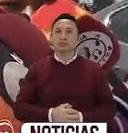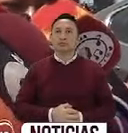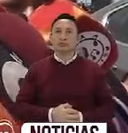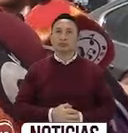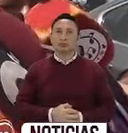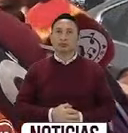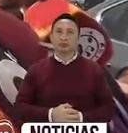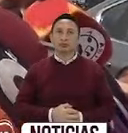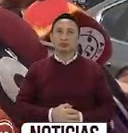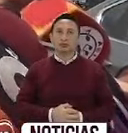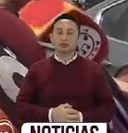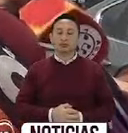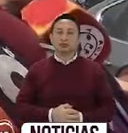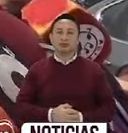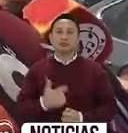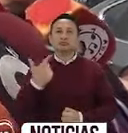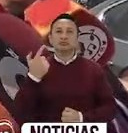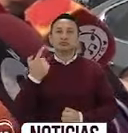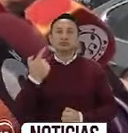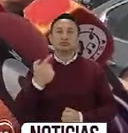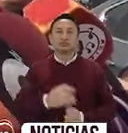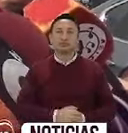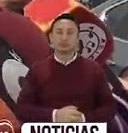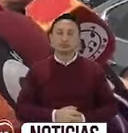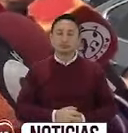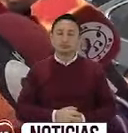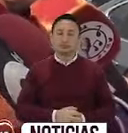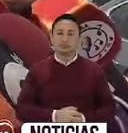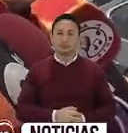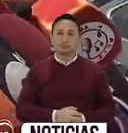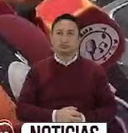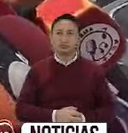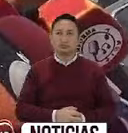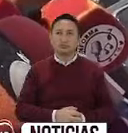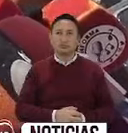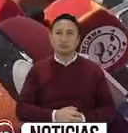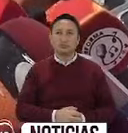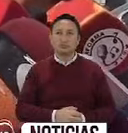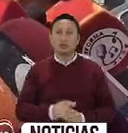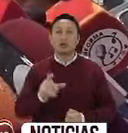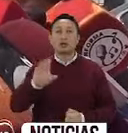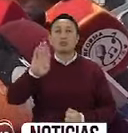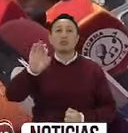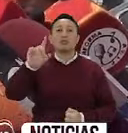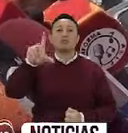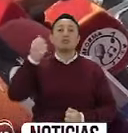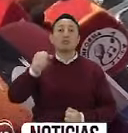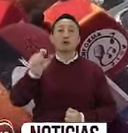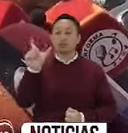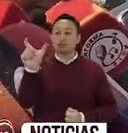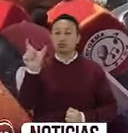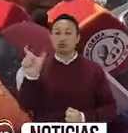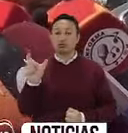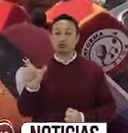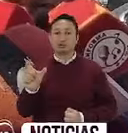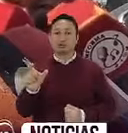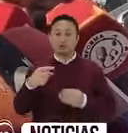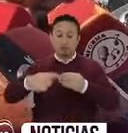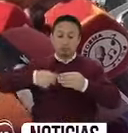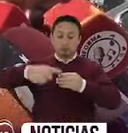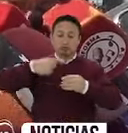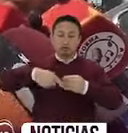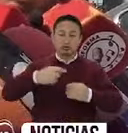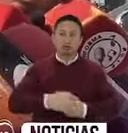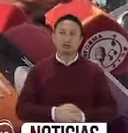cargadores y cartuchos, 1 pistola Taurus calibre 9 milímetros, cartuchos 5.56 en envolturas de tela